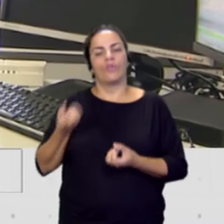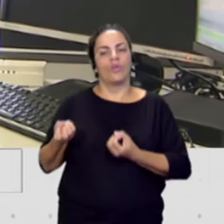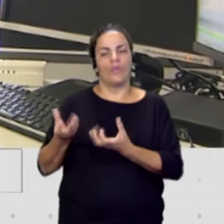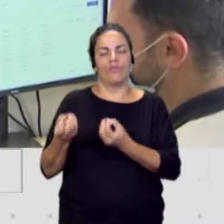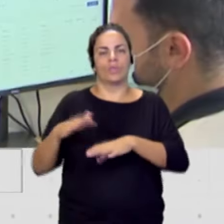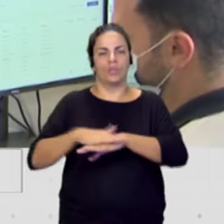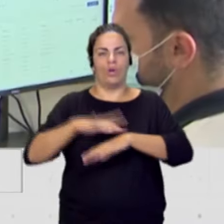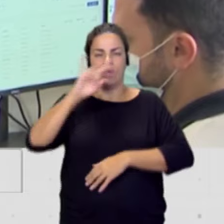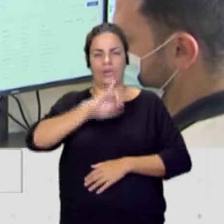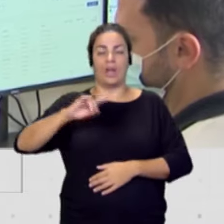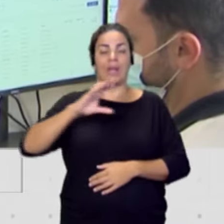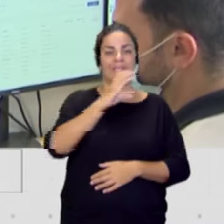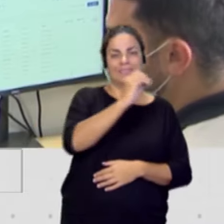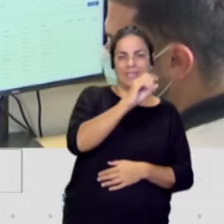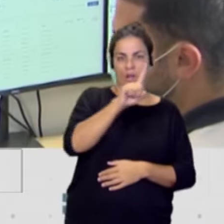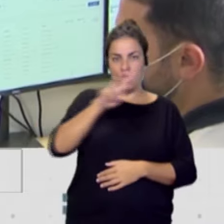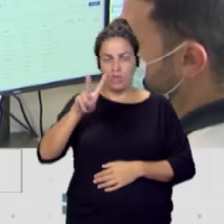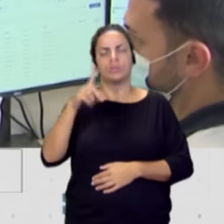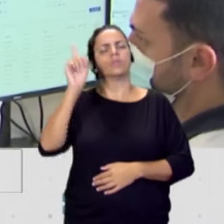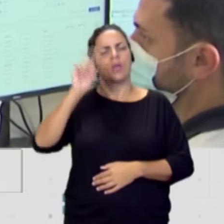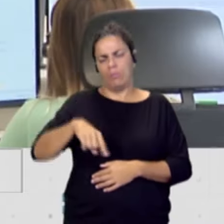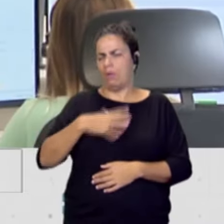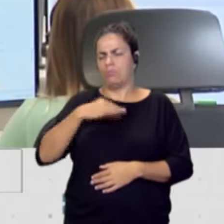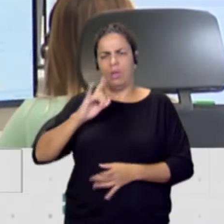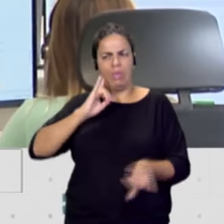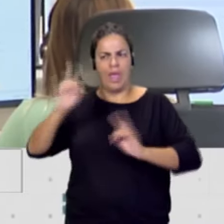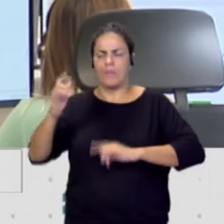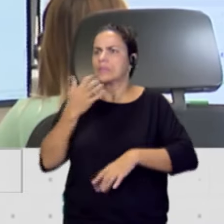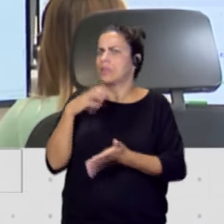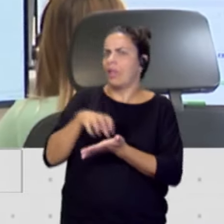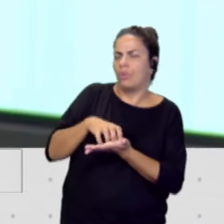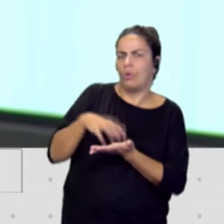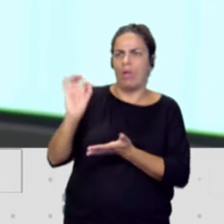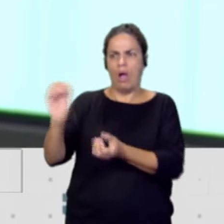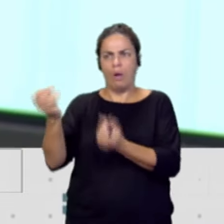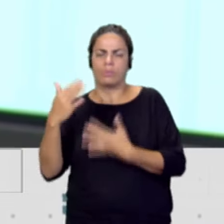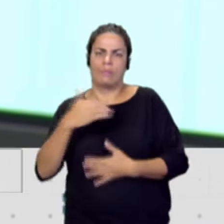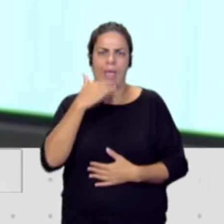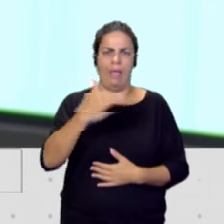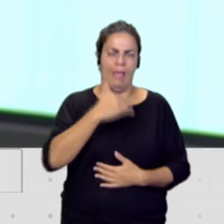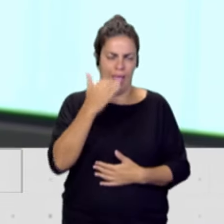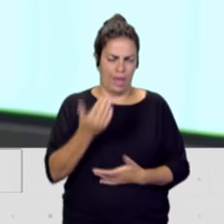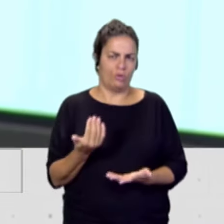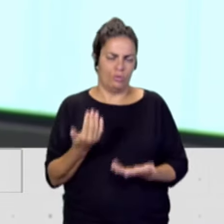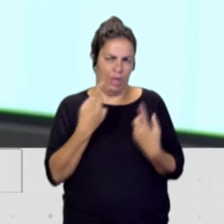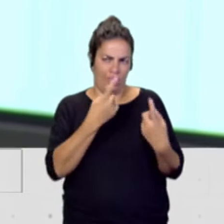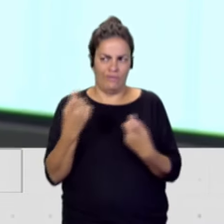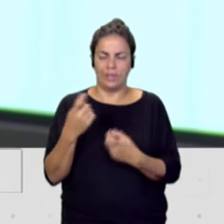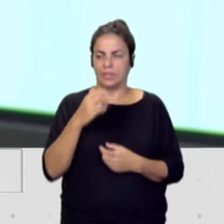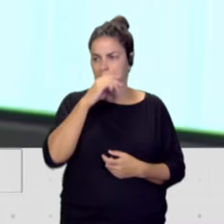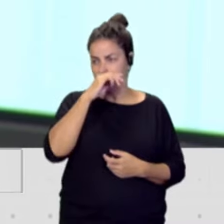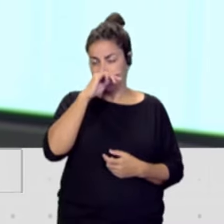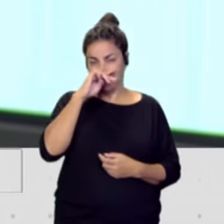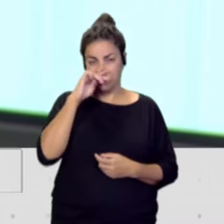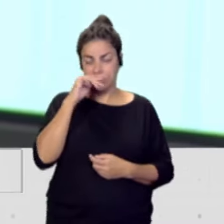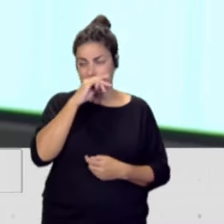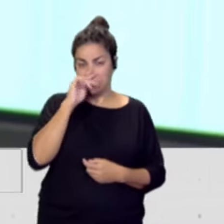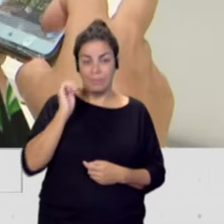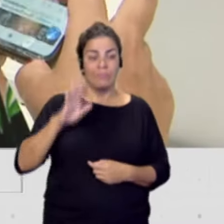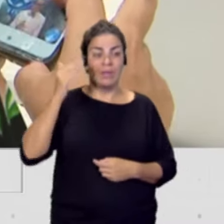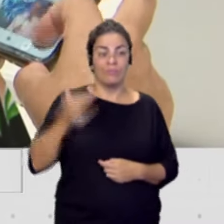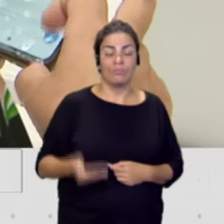el 012, también está disponible para cualquier aclaración o cualquier información que se persiga por parte de los ciudadanos. Pero muy importante,